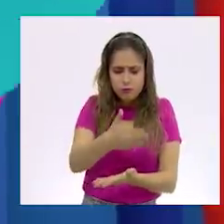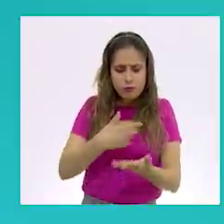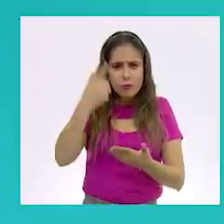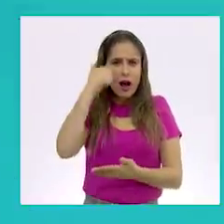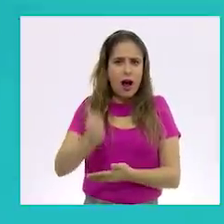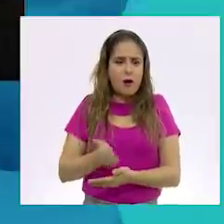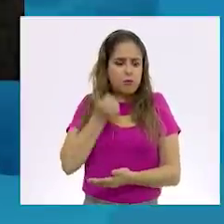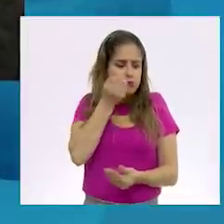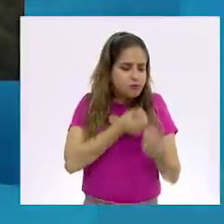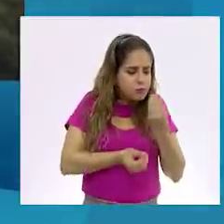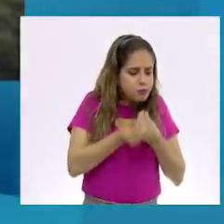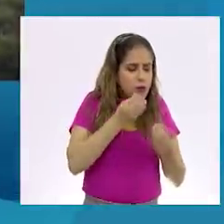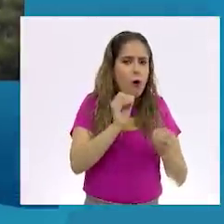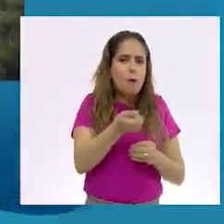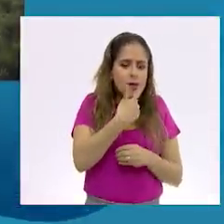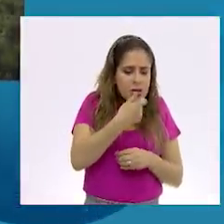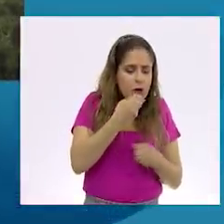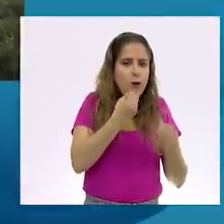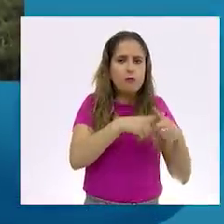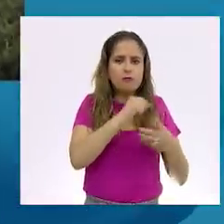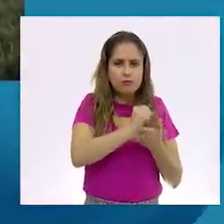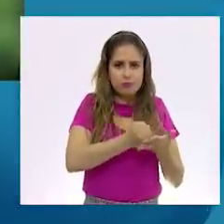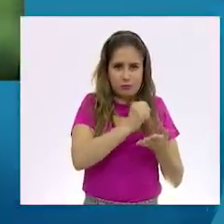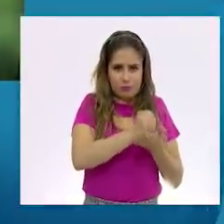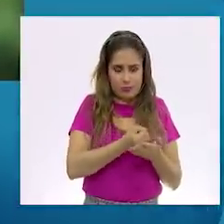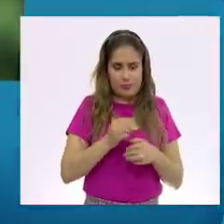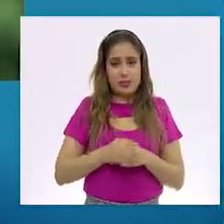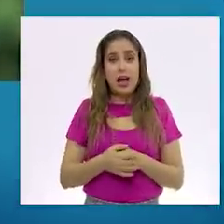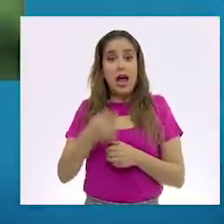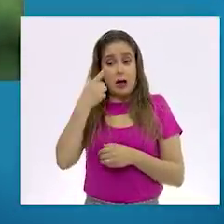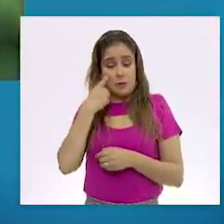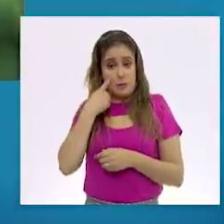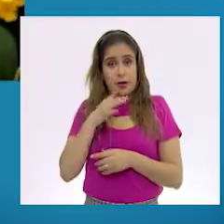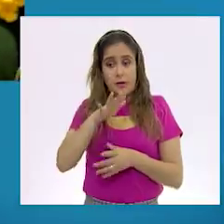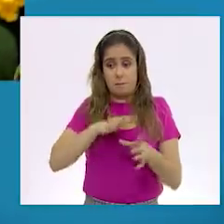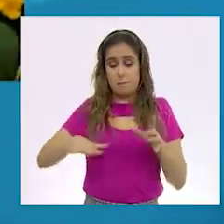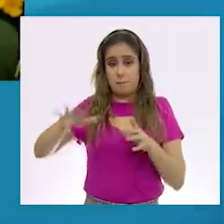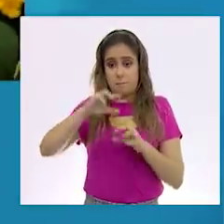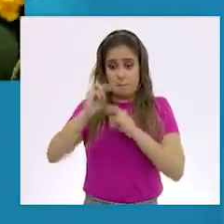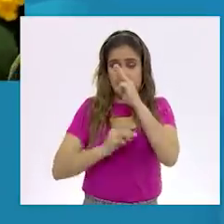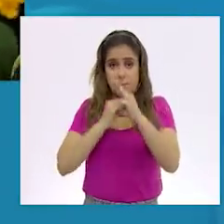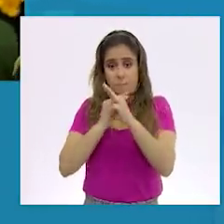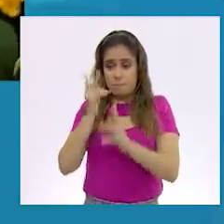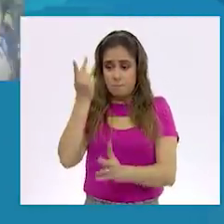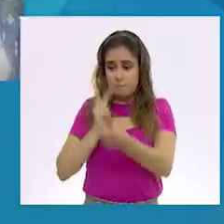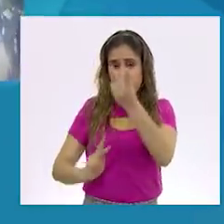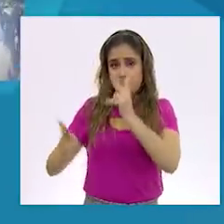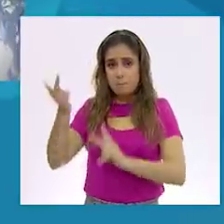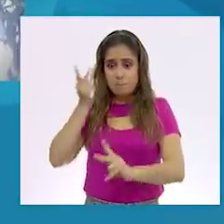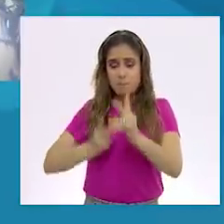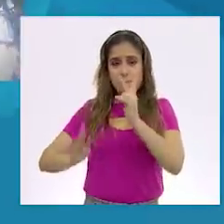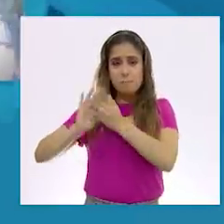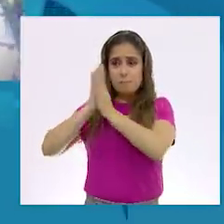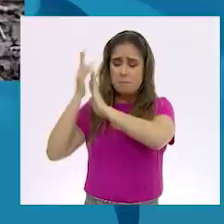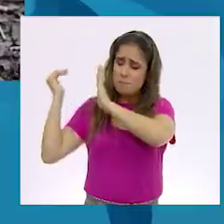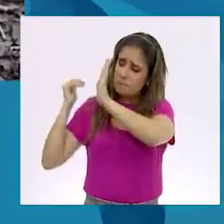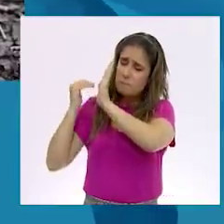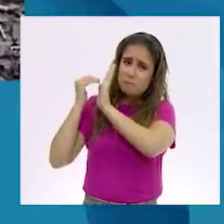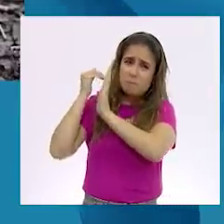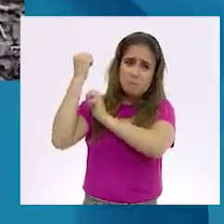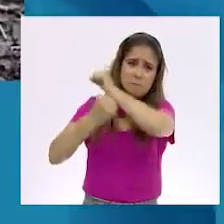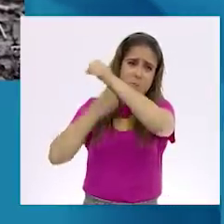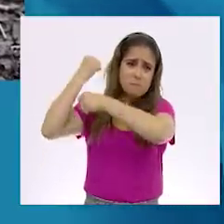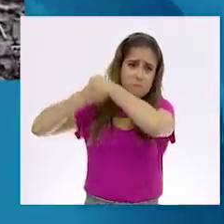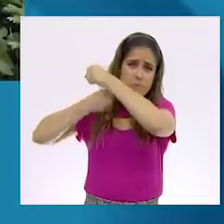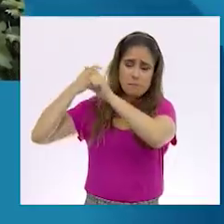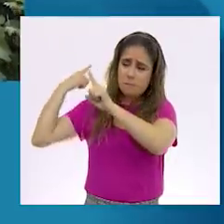aprovechamiento. La gran riqueza biológica del planeta es el resultado de la evolución ocurrida a lo largo de millones de años